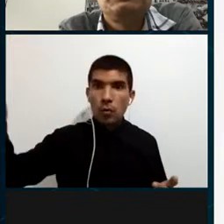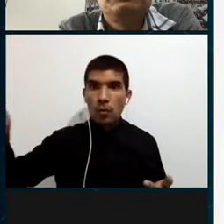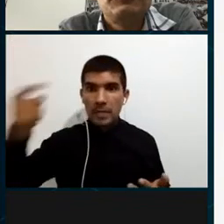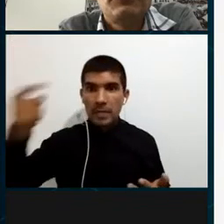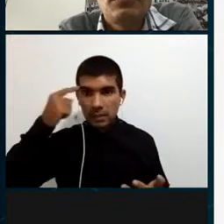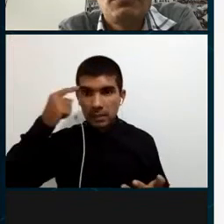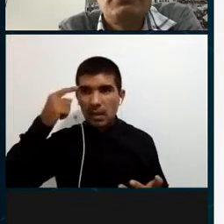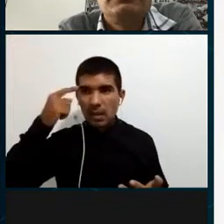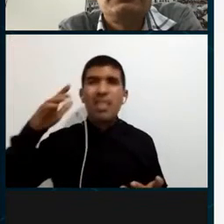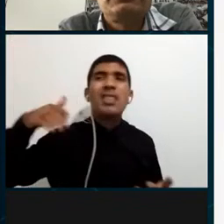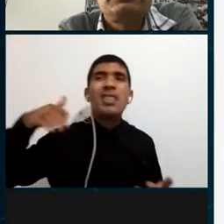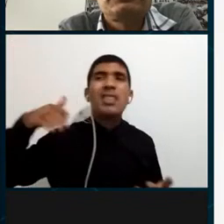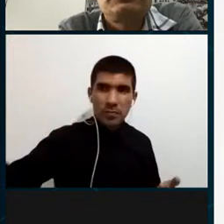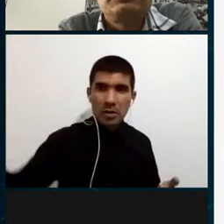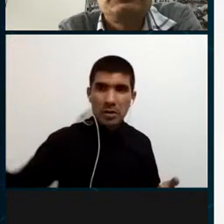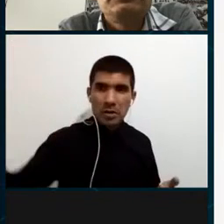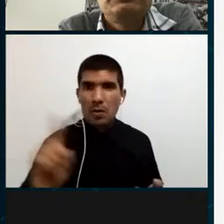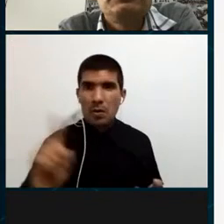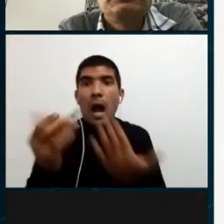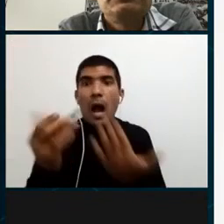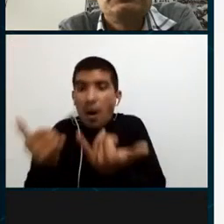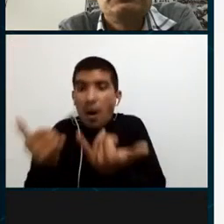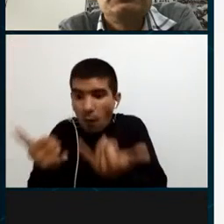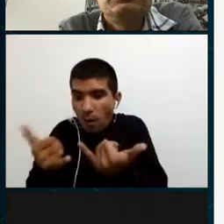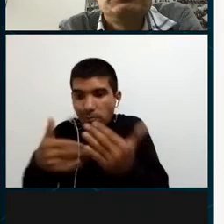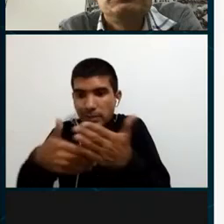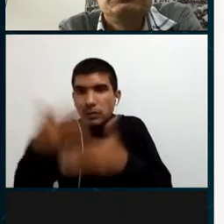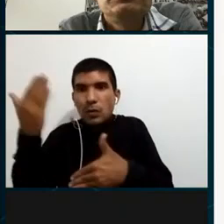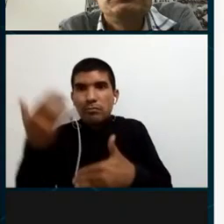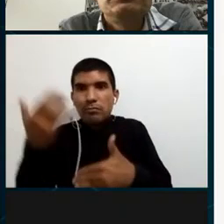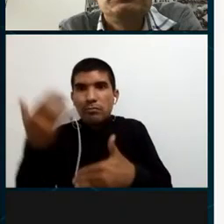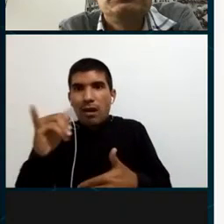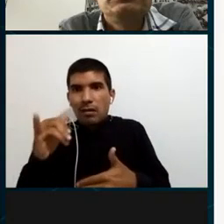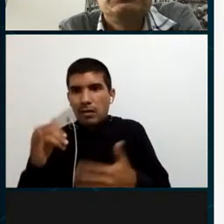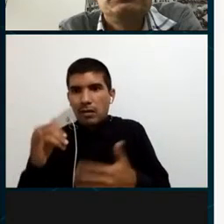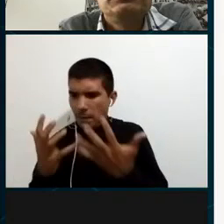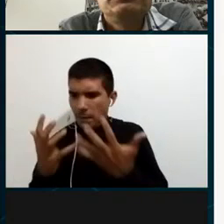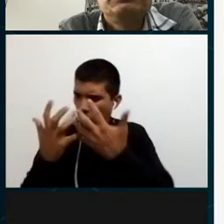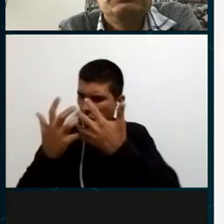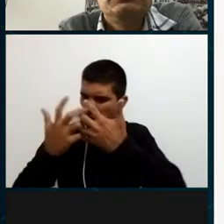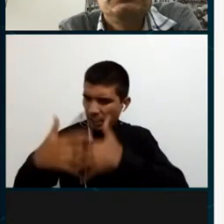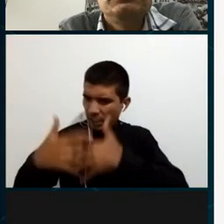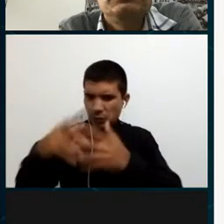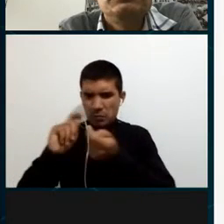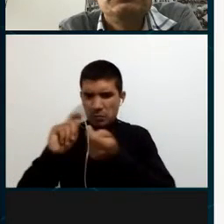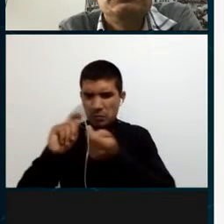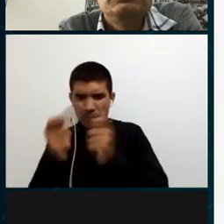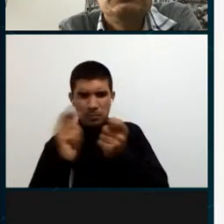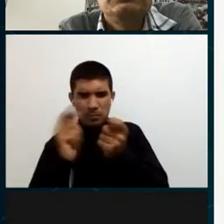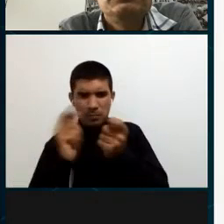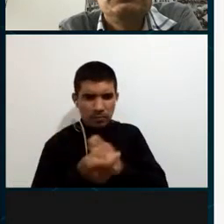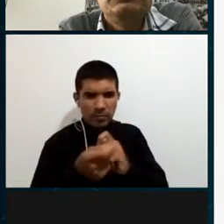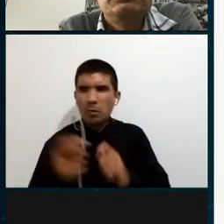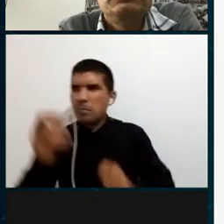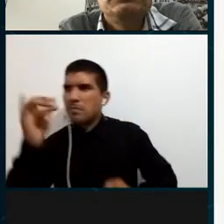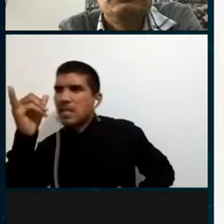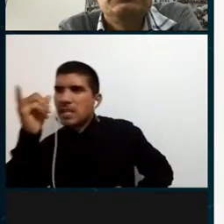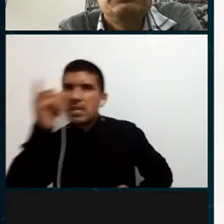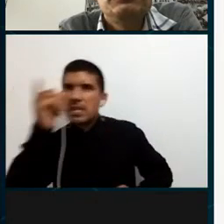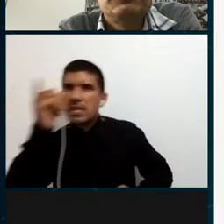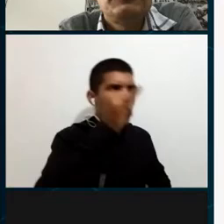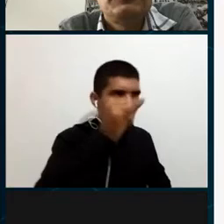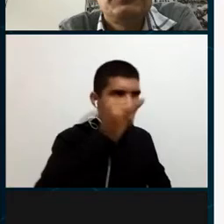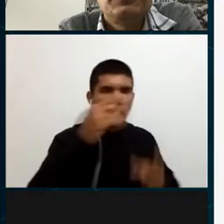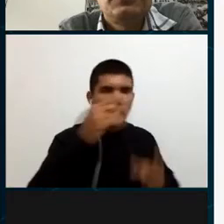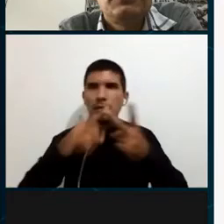gran cantidad de procesos que ayudan en la movilidad, monitorean la calidad del aire y hasta funcionan para ahorrar energía